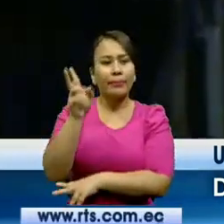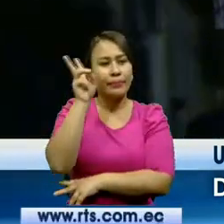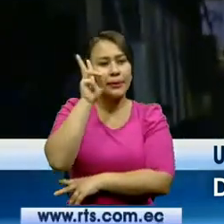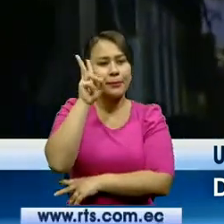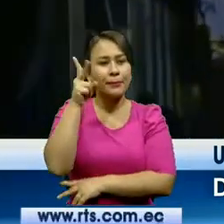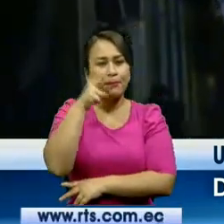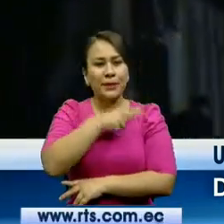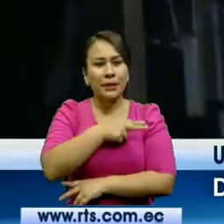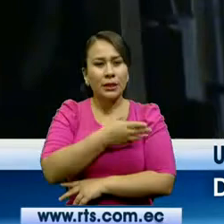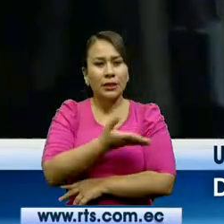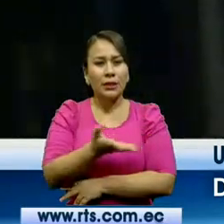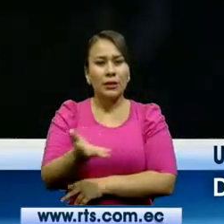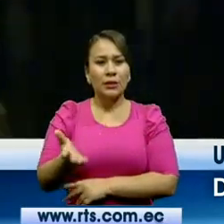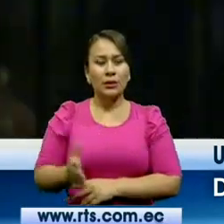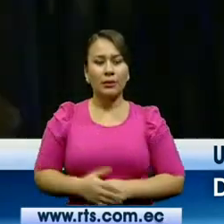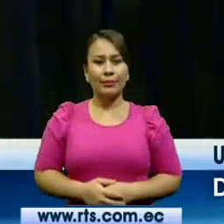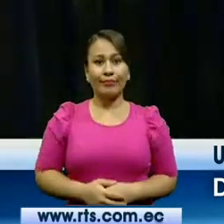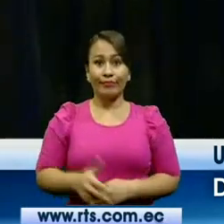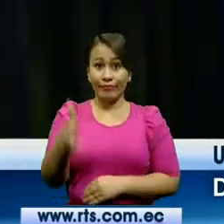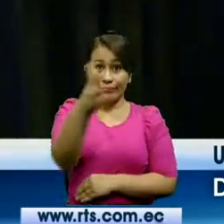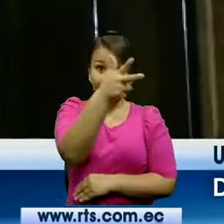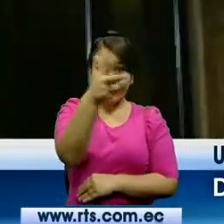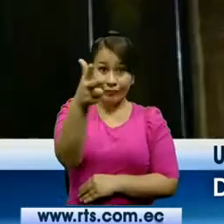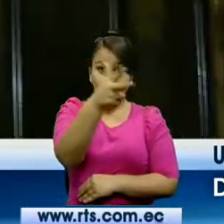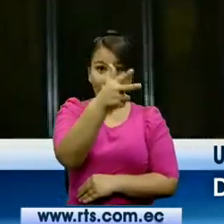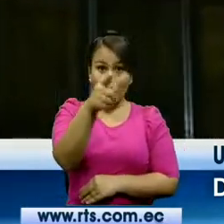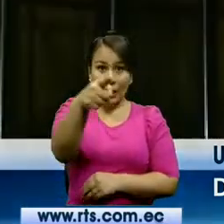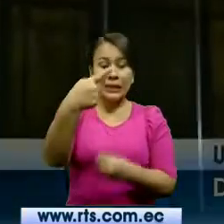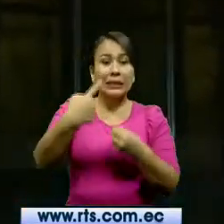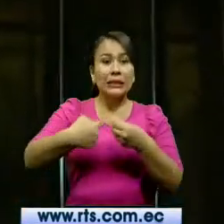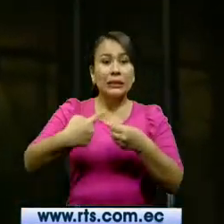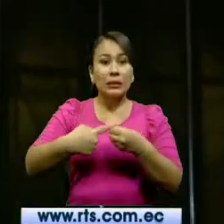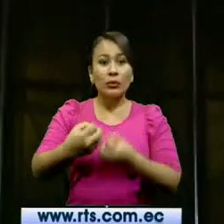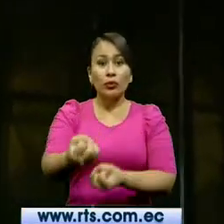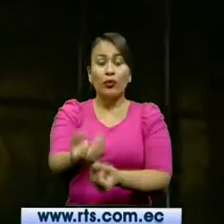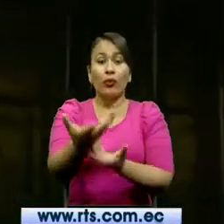Con cámara de Carlos Romero, en Quito informó Iván Casamen.